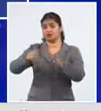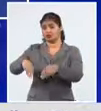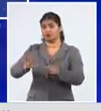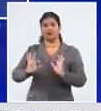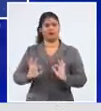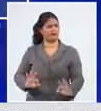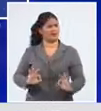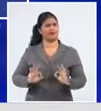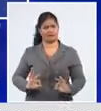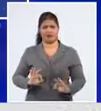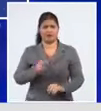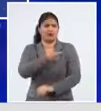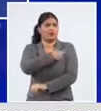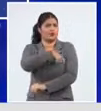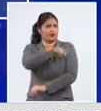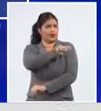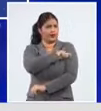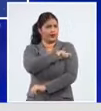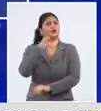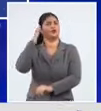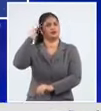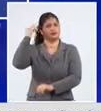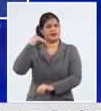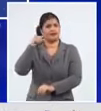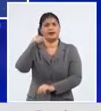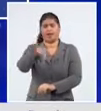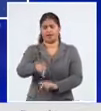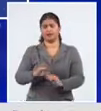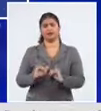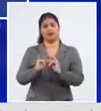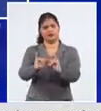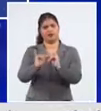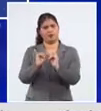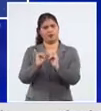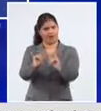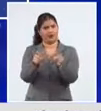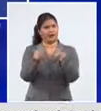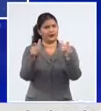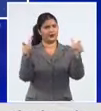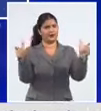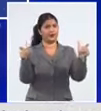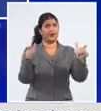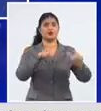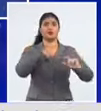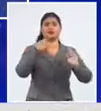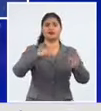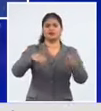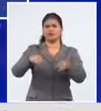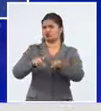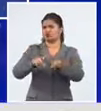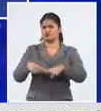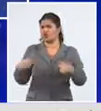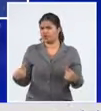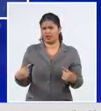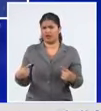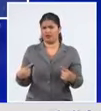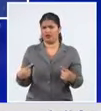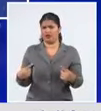nuestra población conoce y que debía de servirnos para los que tenemos algunas de